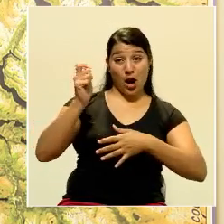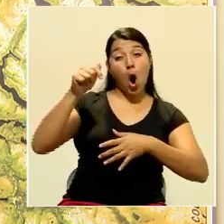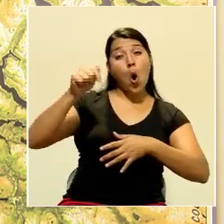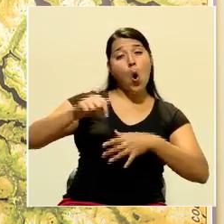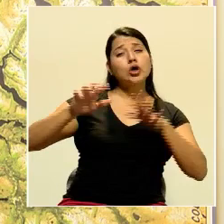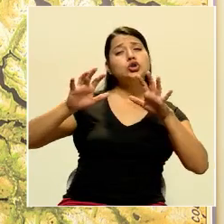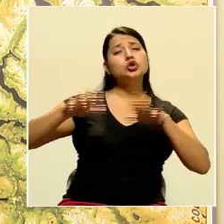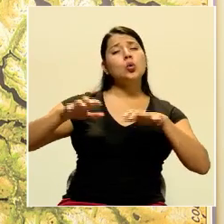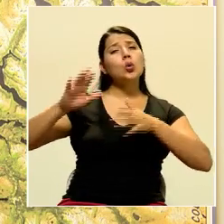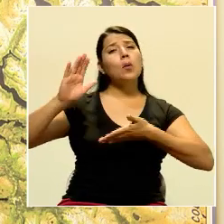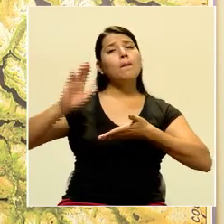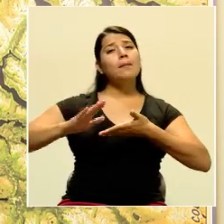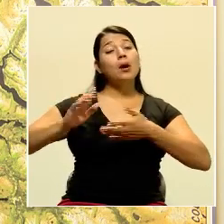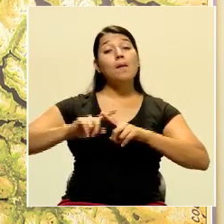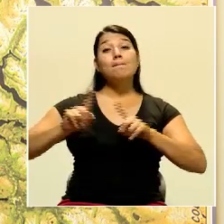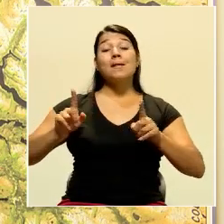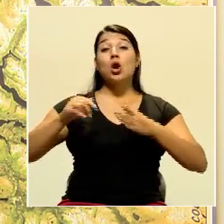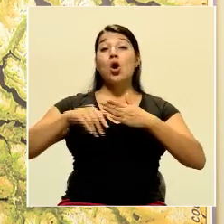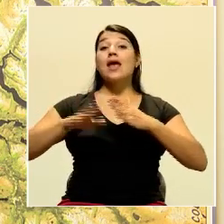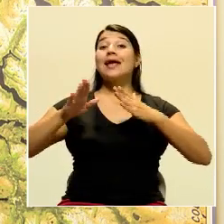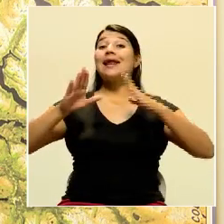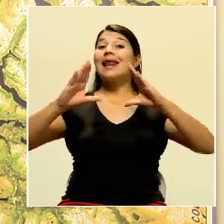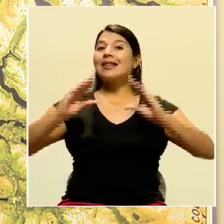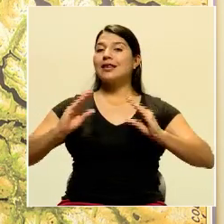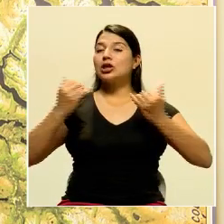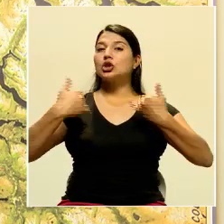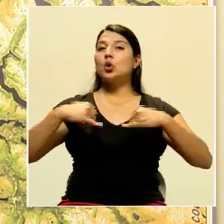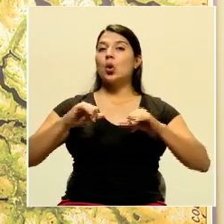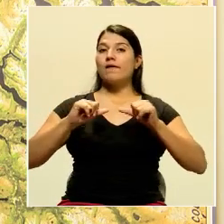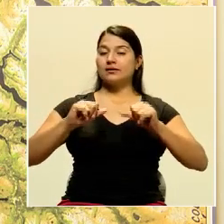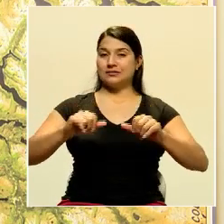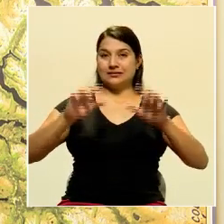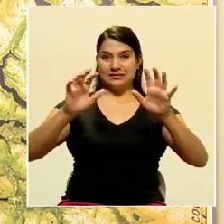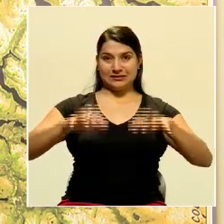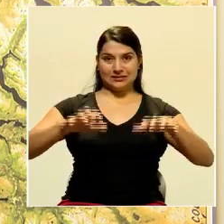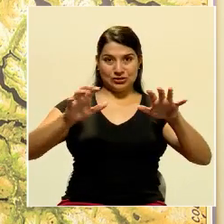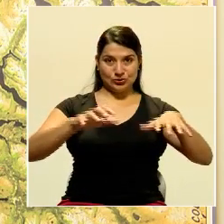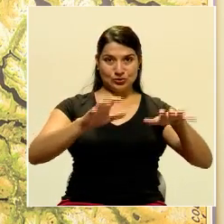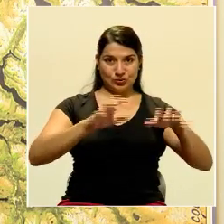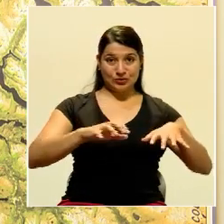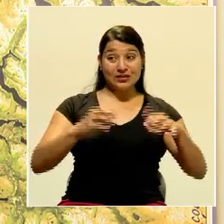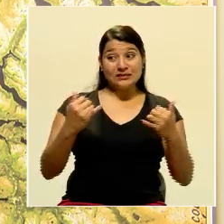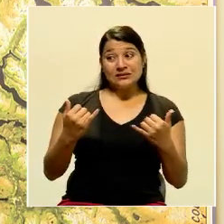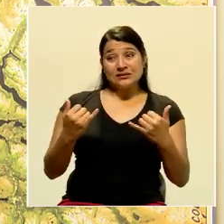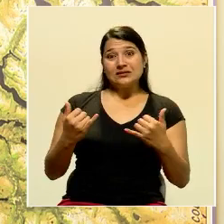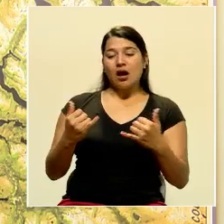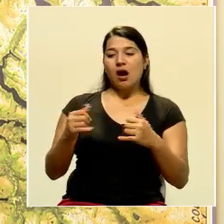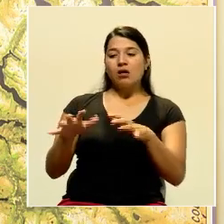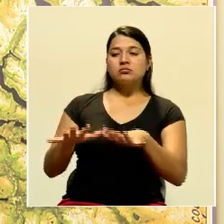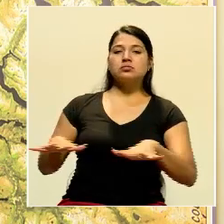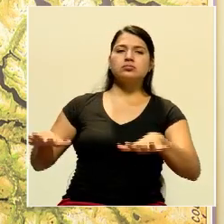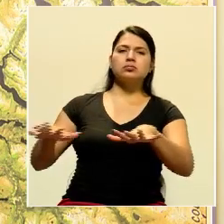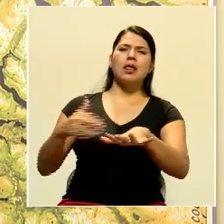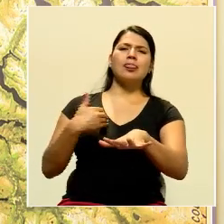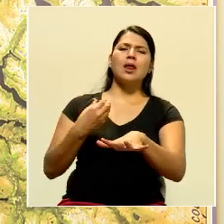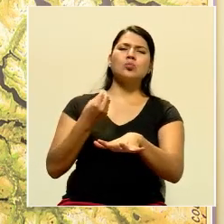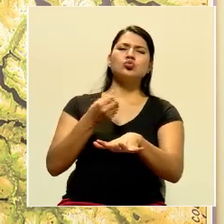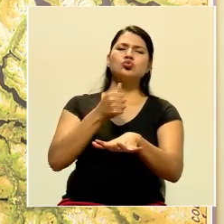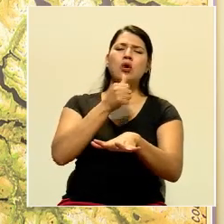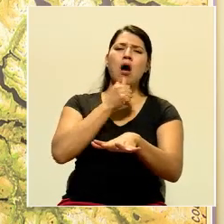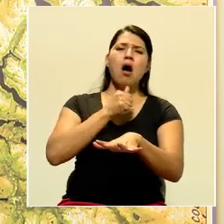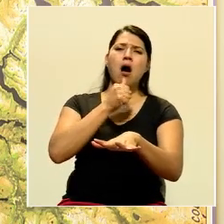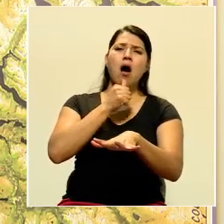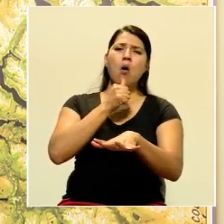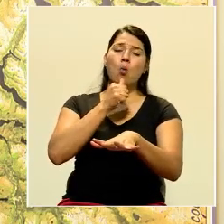Sin embargo, durante las tardes se siguen presentando aguaceros y ya con los terrenos bastante saturados puede seguir generando